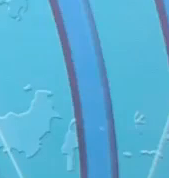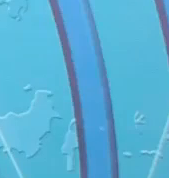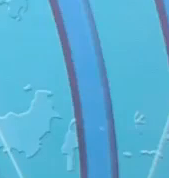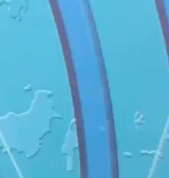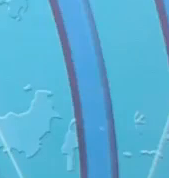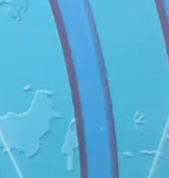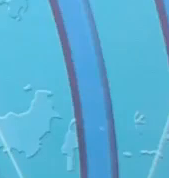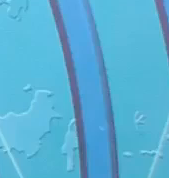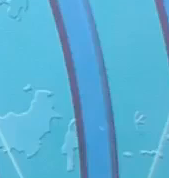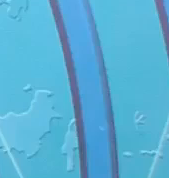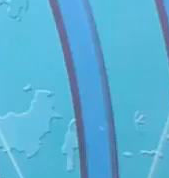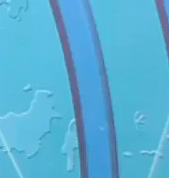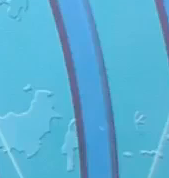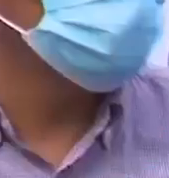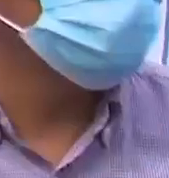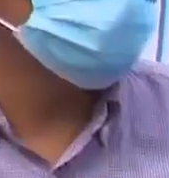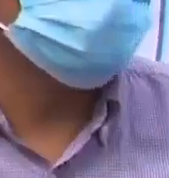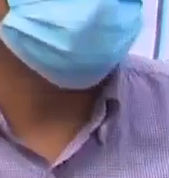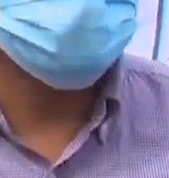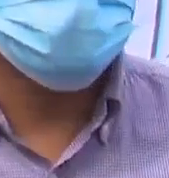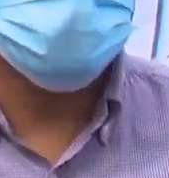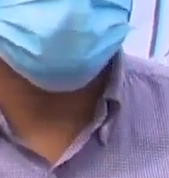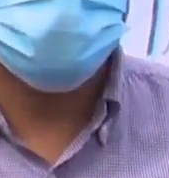Alcaldía, Huasimanta.